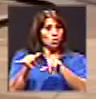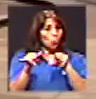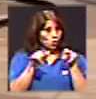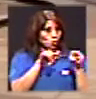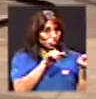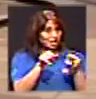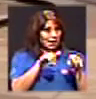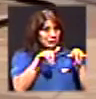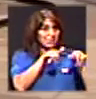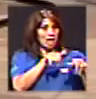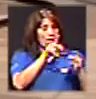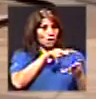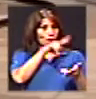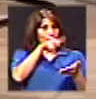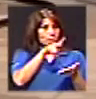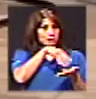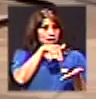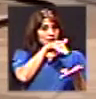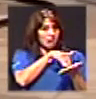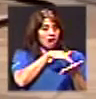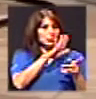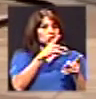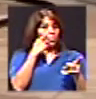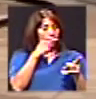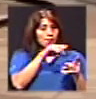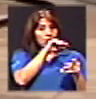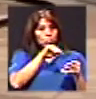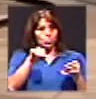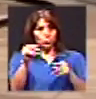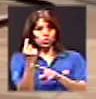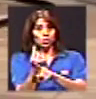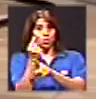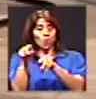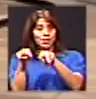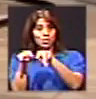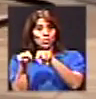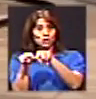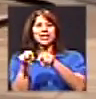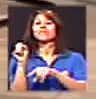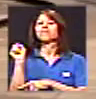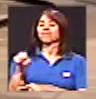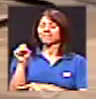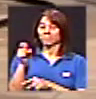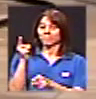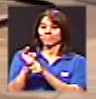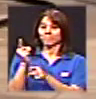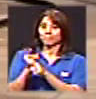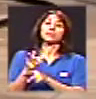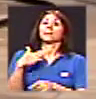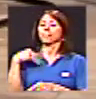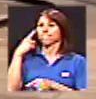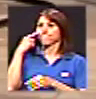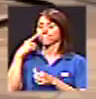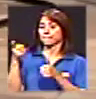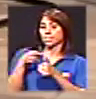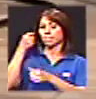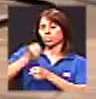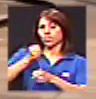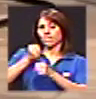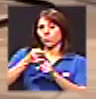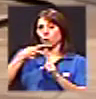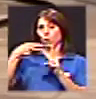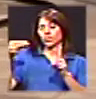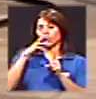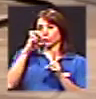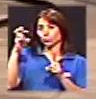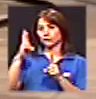en la meseta central y él se fue a Nicoya. Sí, efectivamente, papá primero trabajó en el Hotel Costa Rica uh-huh. muchos